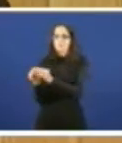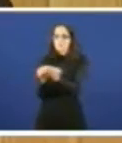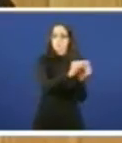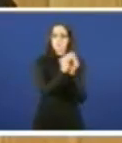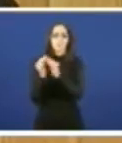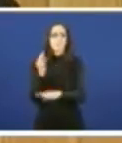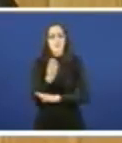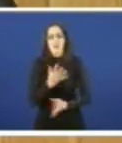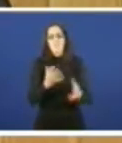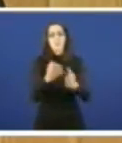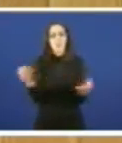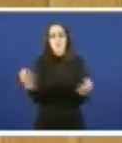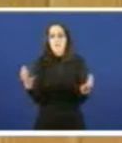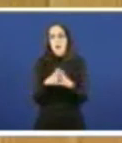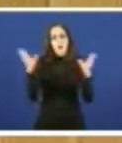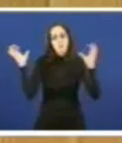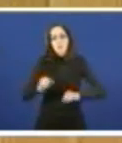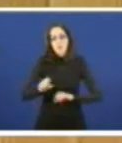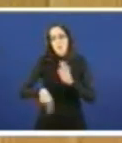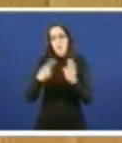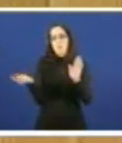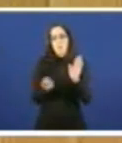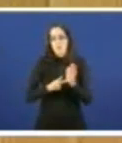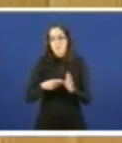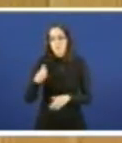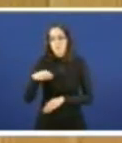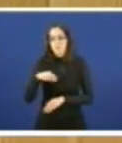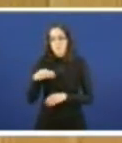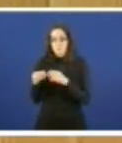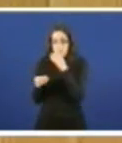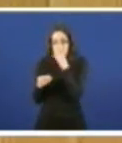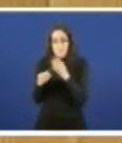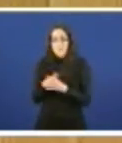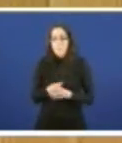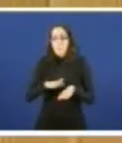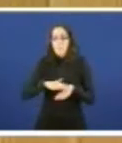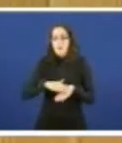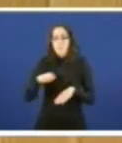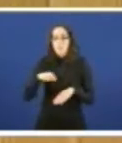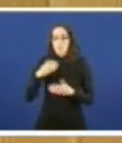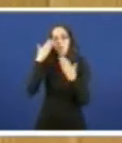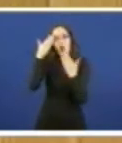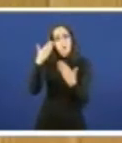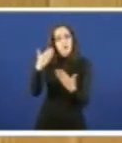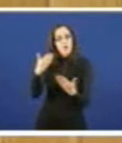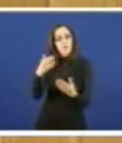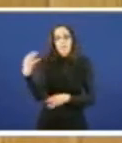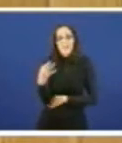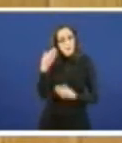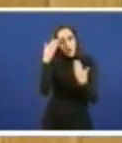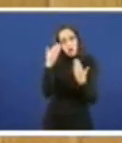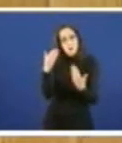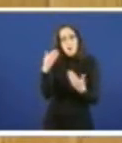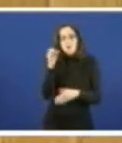Parlamento, o acordo unánime desta Cámara a hora de dedicarlle a honra que merece. Por